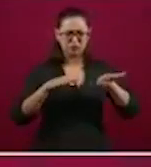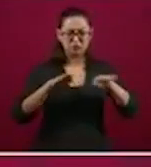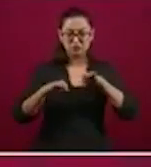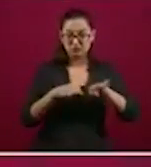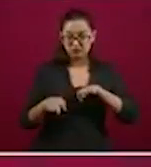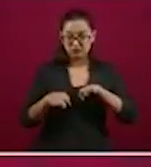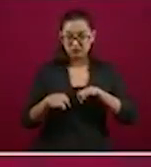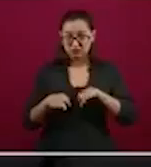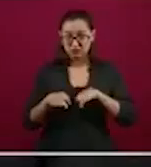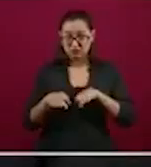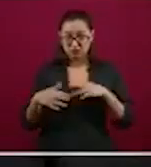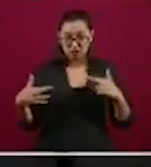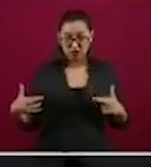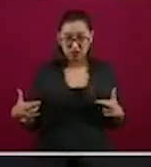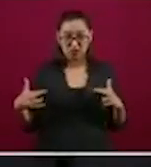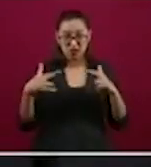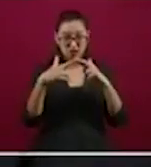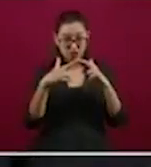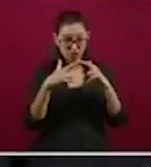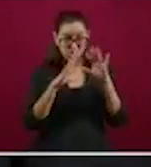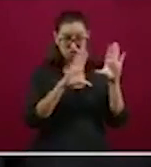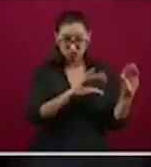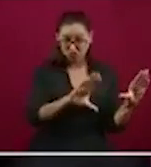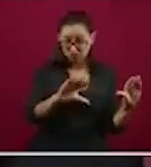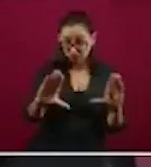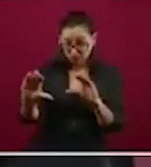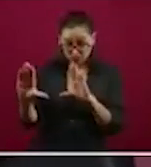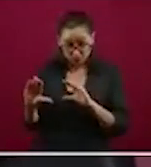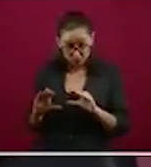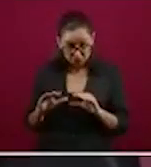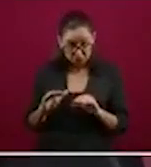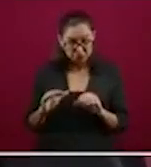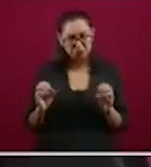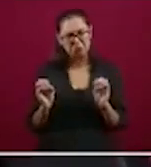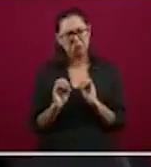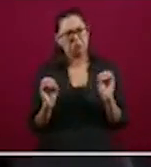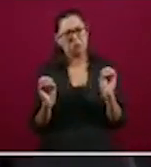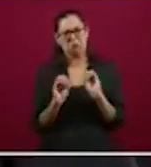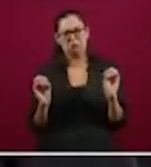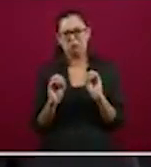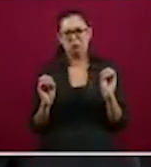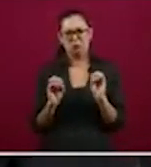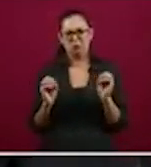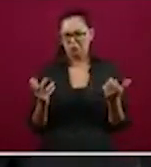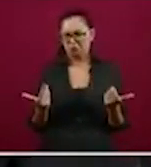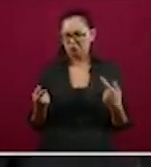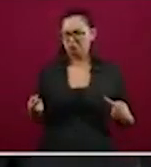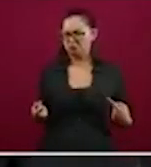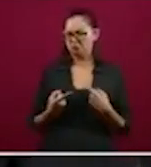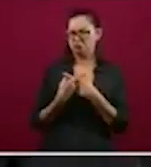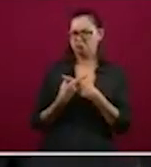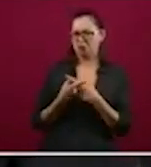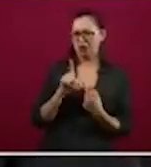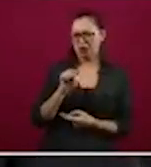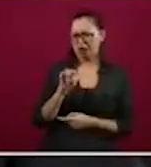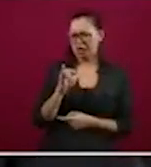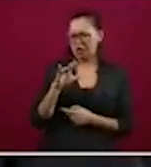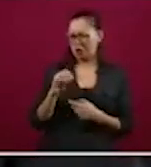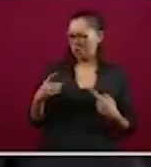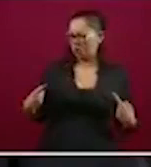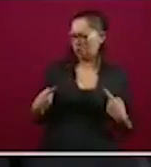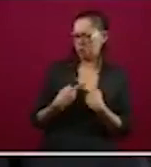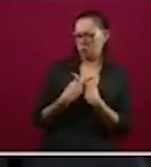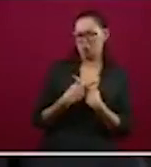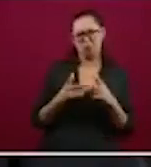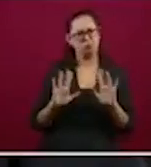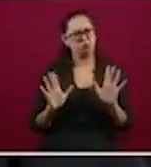en el país y admitió que ese tema es el gran pendiente de su gobierno tengo confianza en que pronto vamos